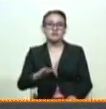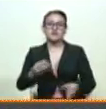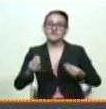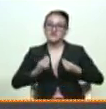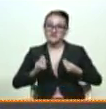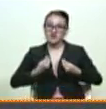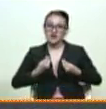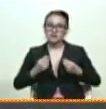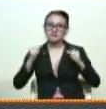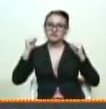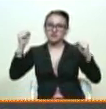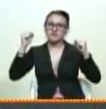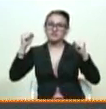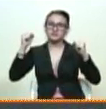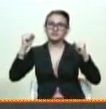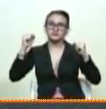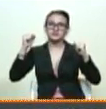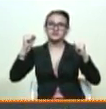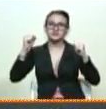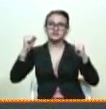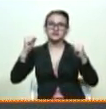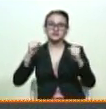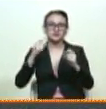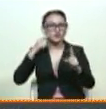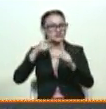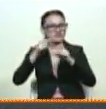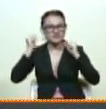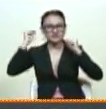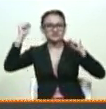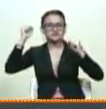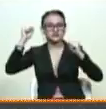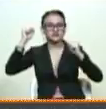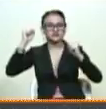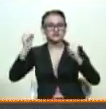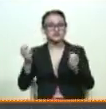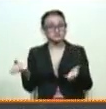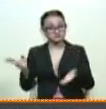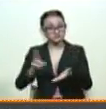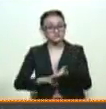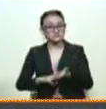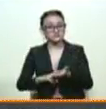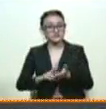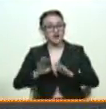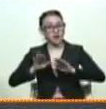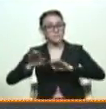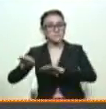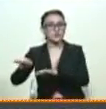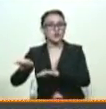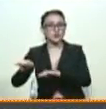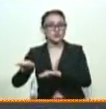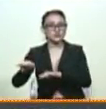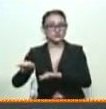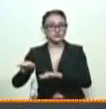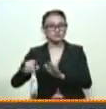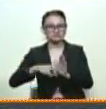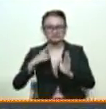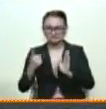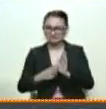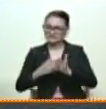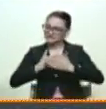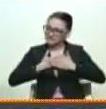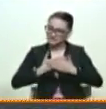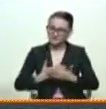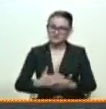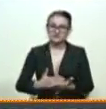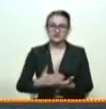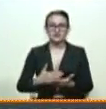viviremos para vencer. Asimismo, ratifica su incondicional apoyo y absoluta lealtad